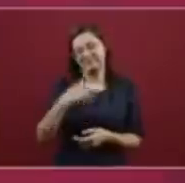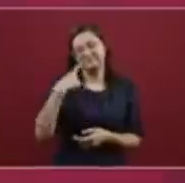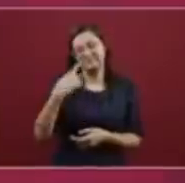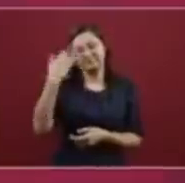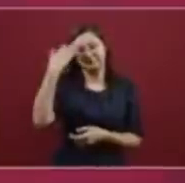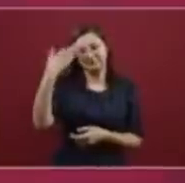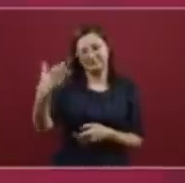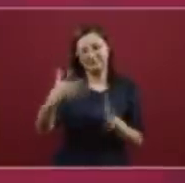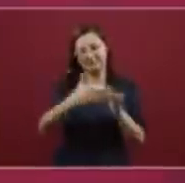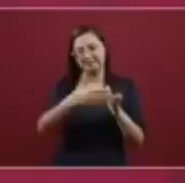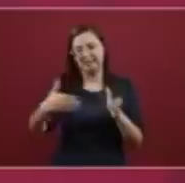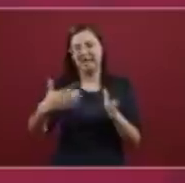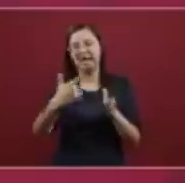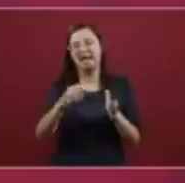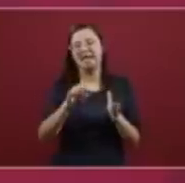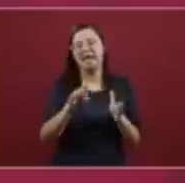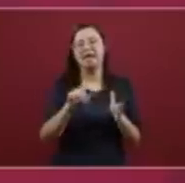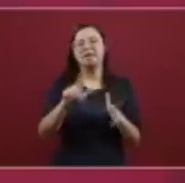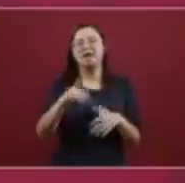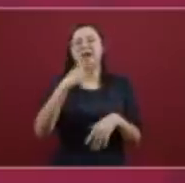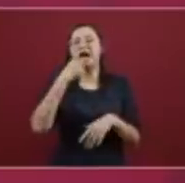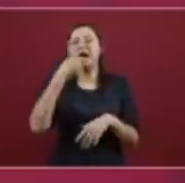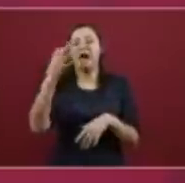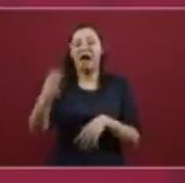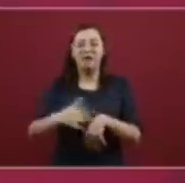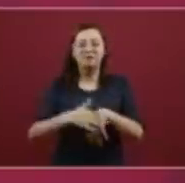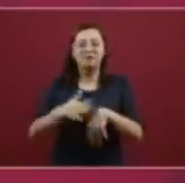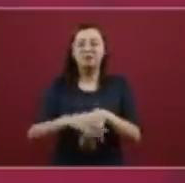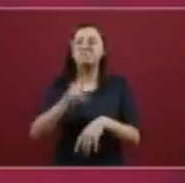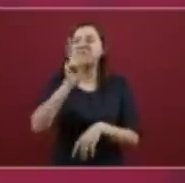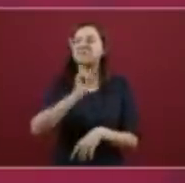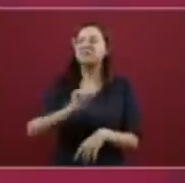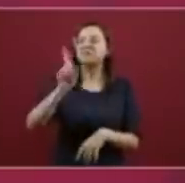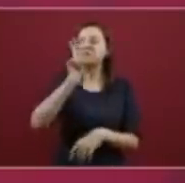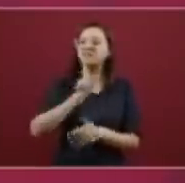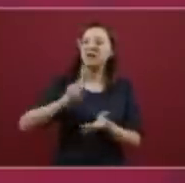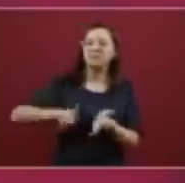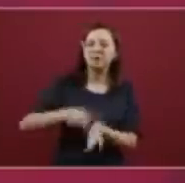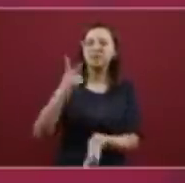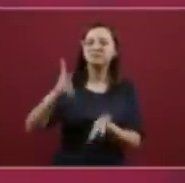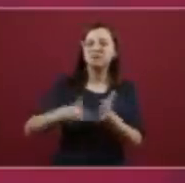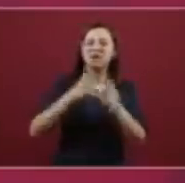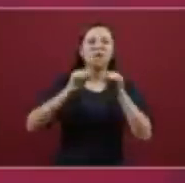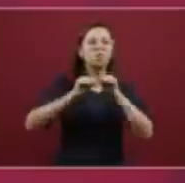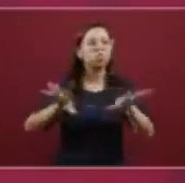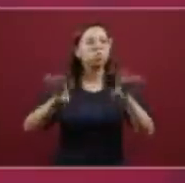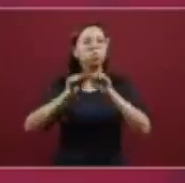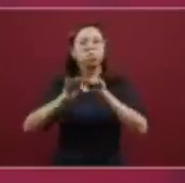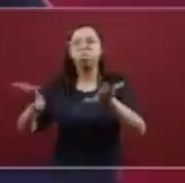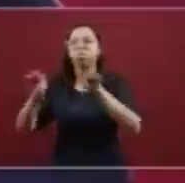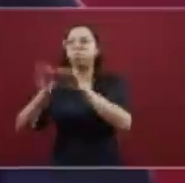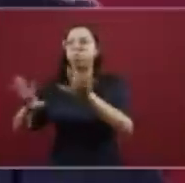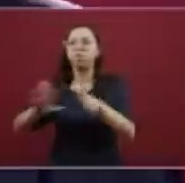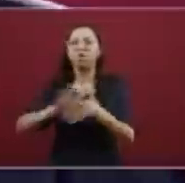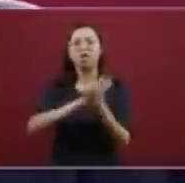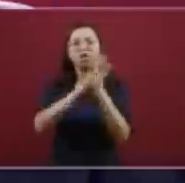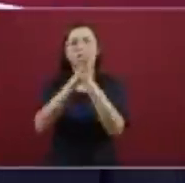de que una mentira que se repite muchas veces puede convertirse en verdad. Estamos hablando de